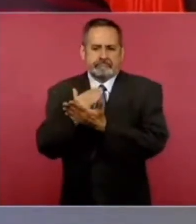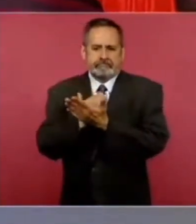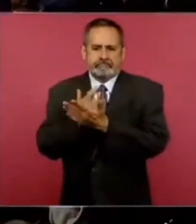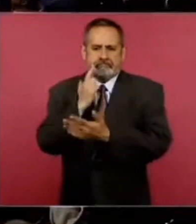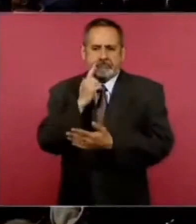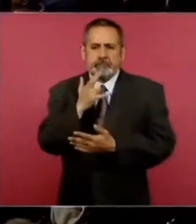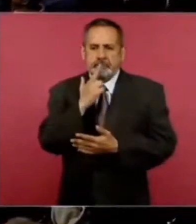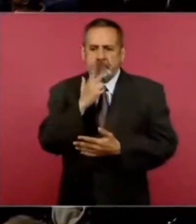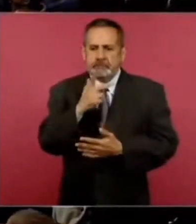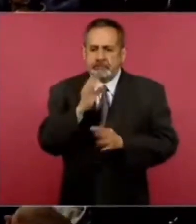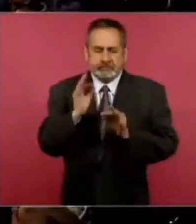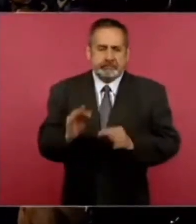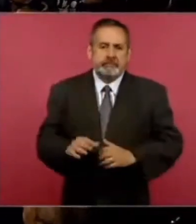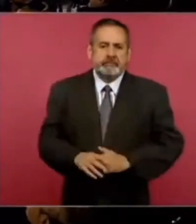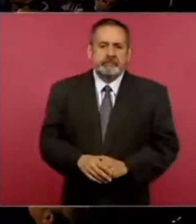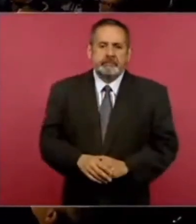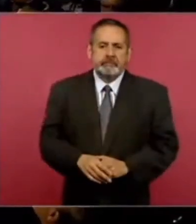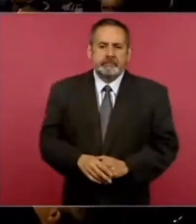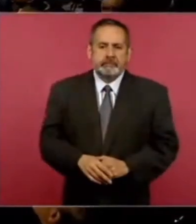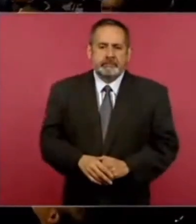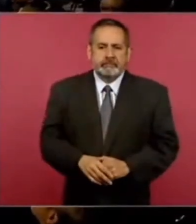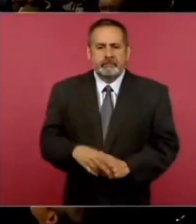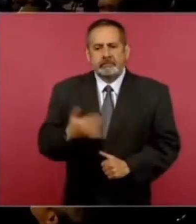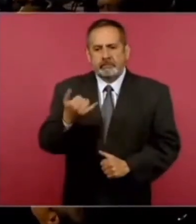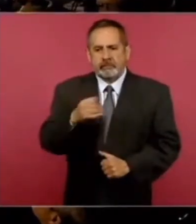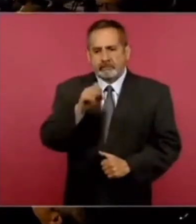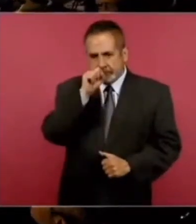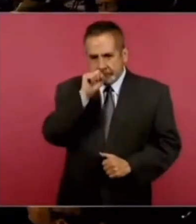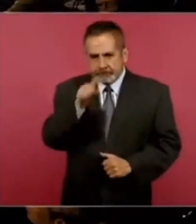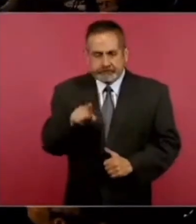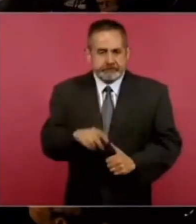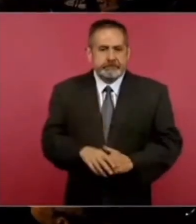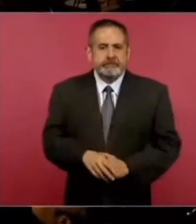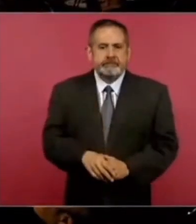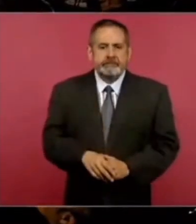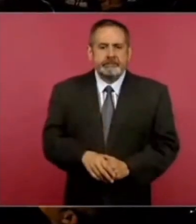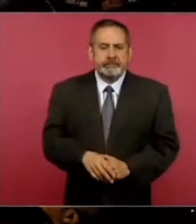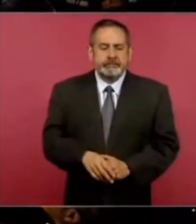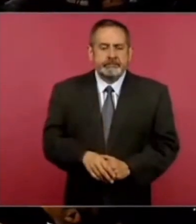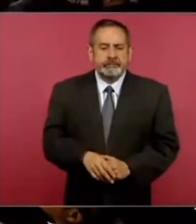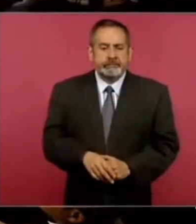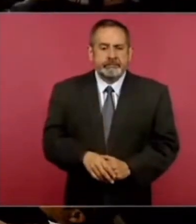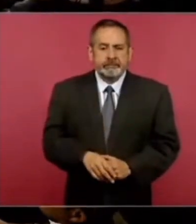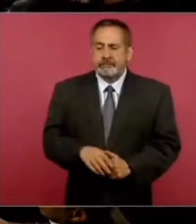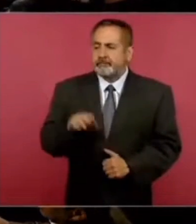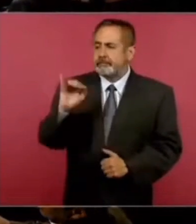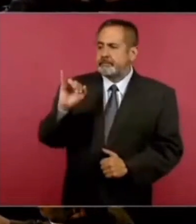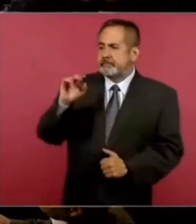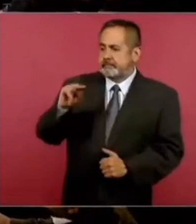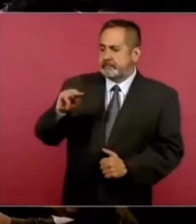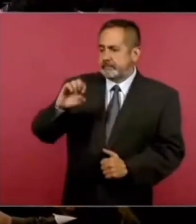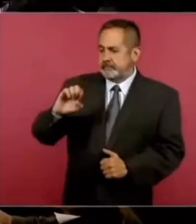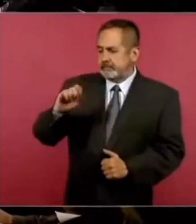bajando. Sí. Y los datos del INEGI,